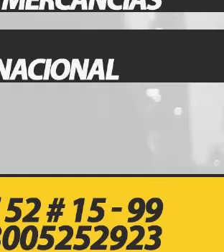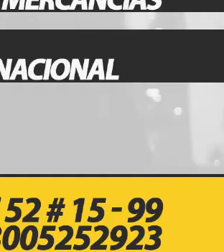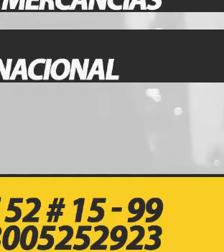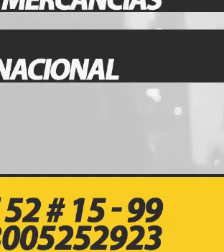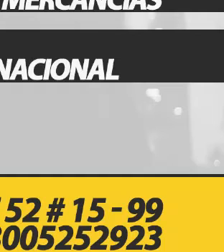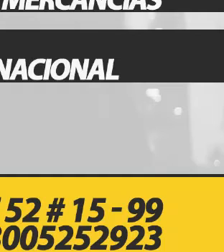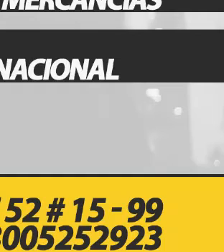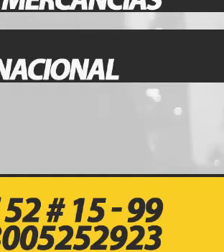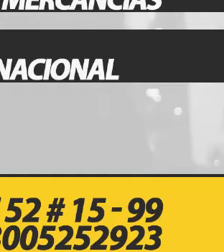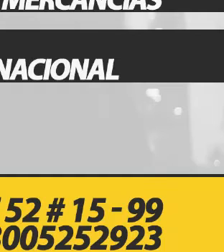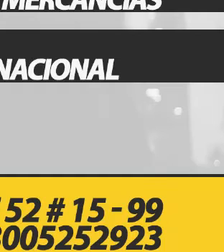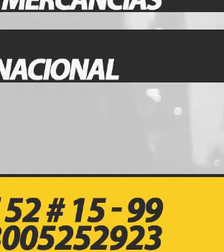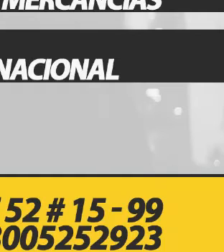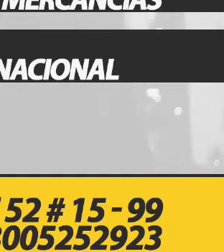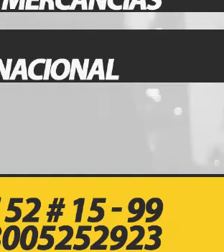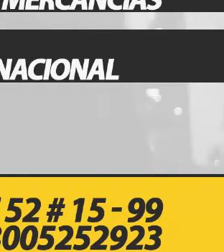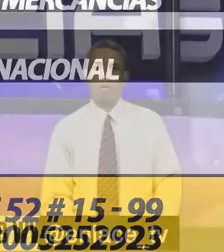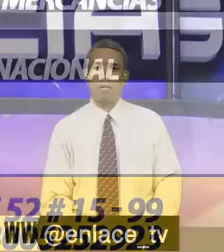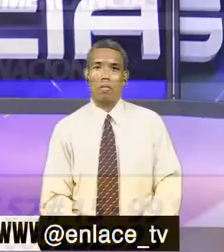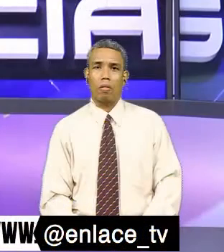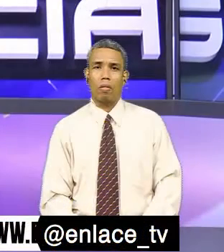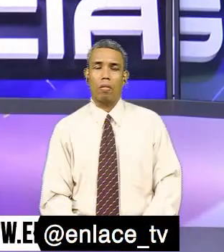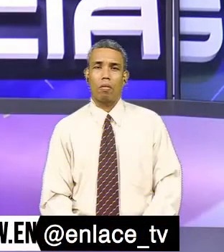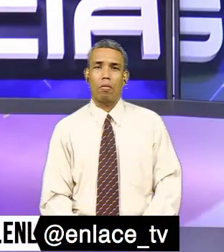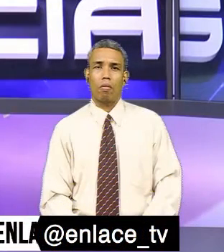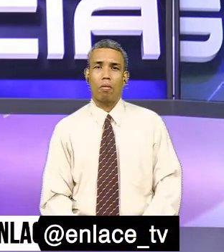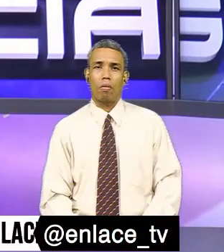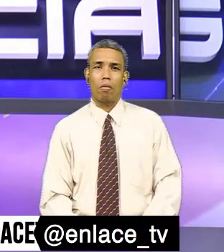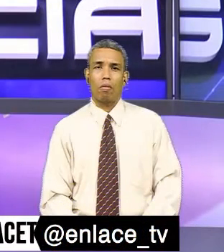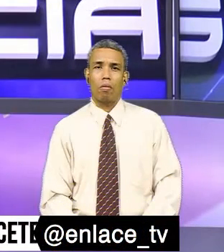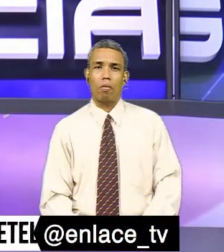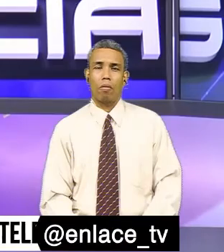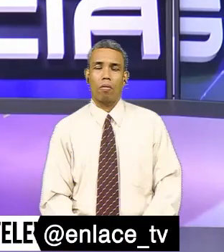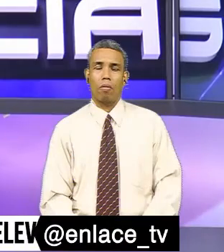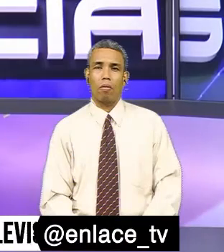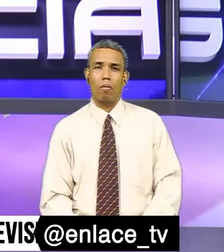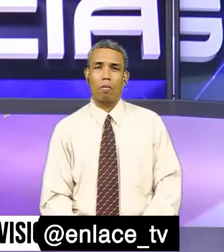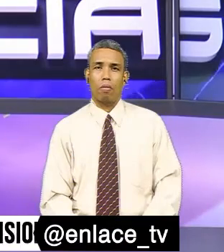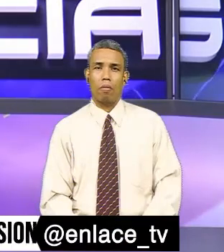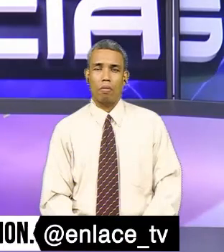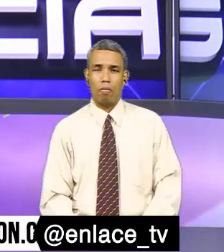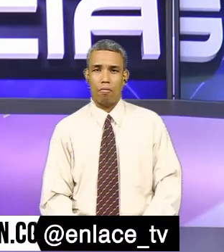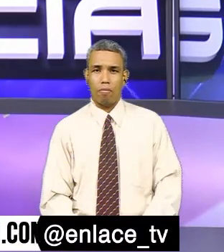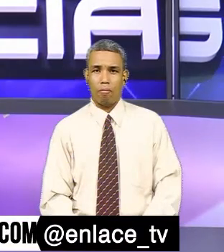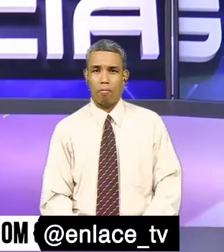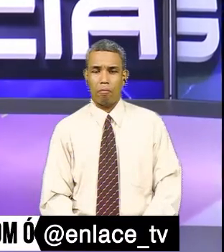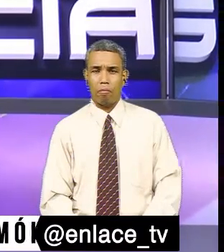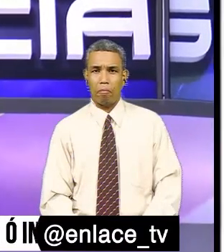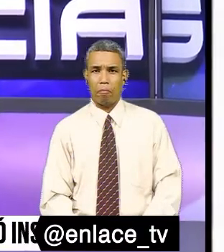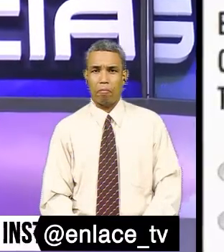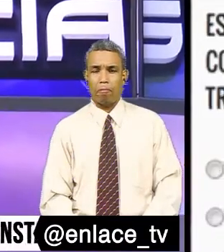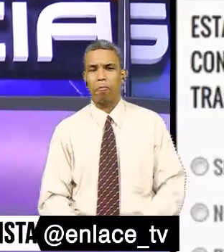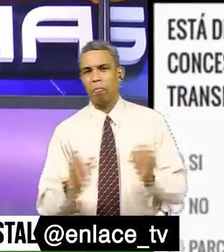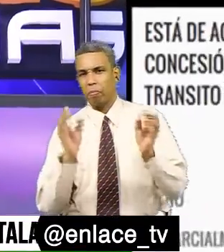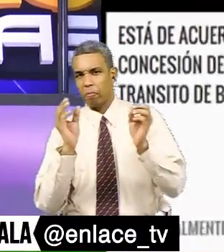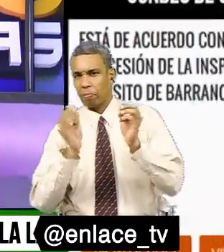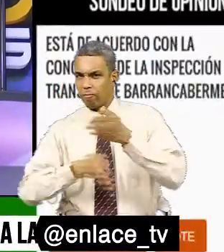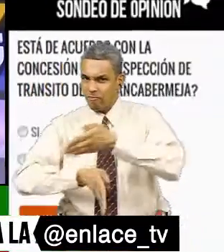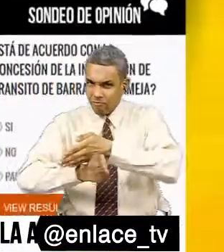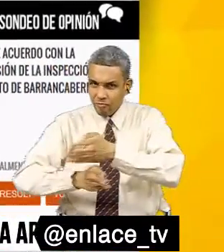comercio internacional. Matricúlese ya. Seguimos llevando a nuestra comunidad el acontecer de la ciudad y región. Estas y